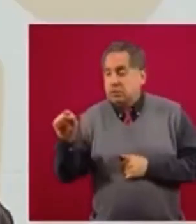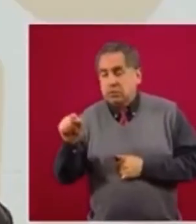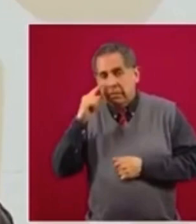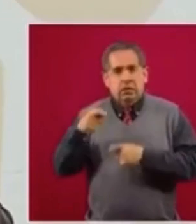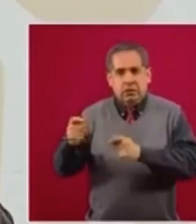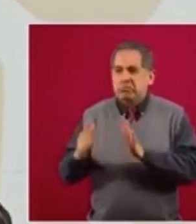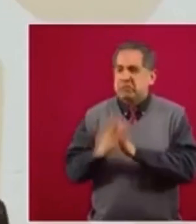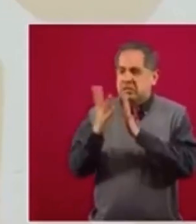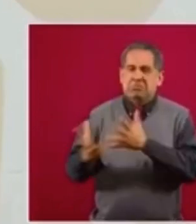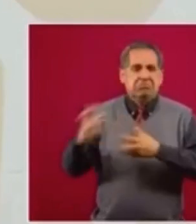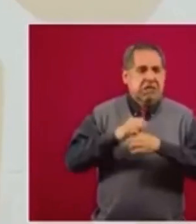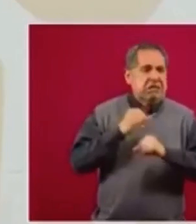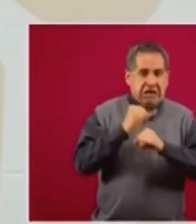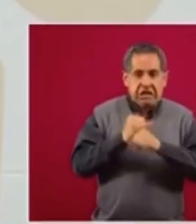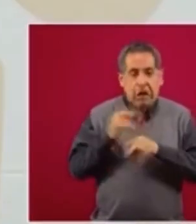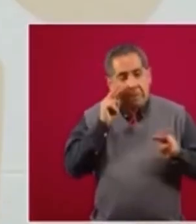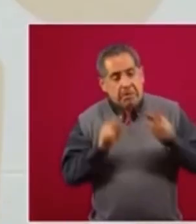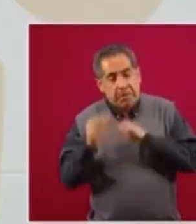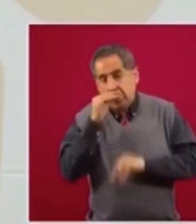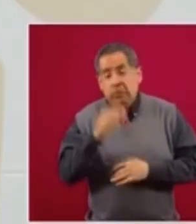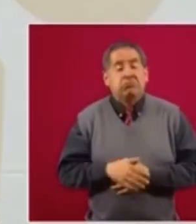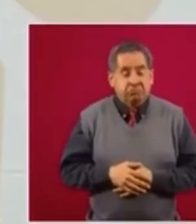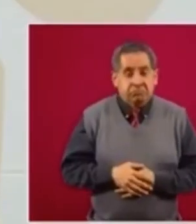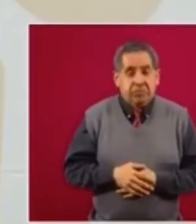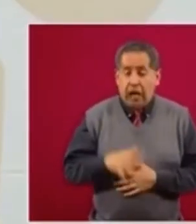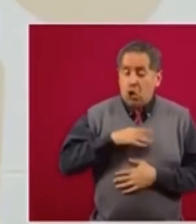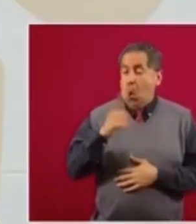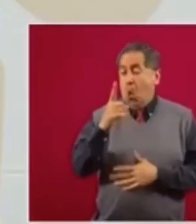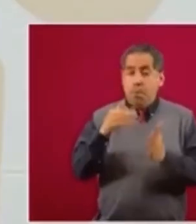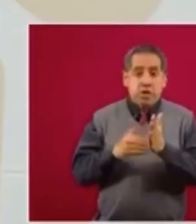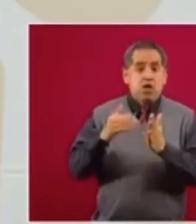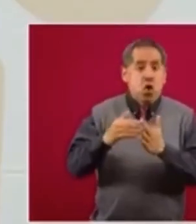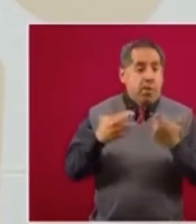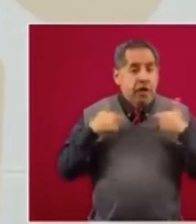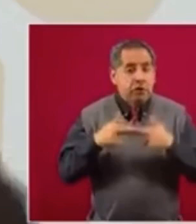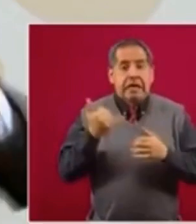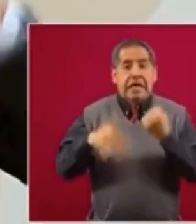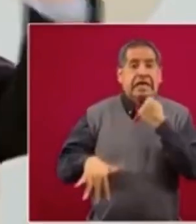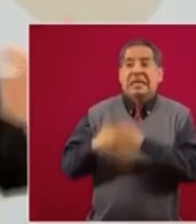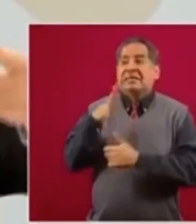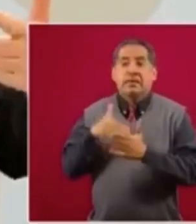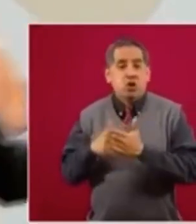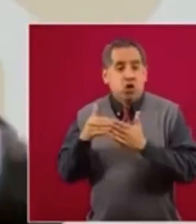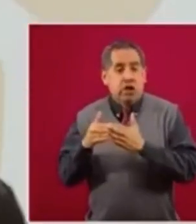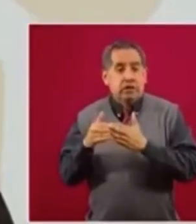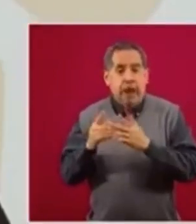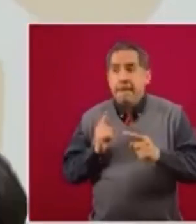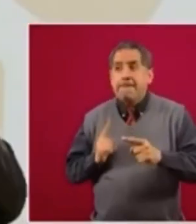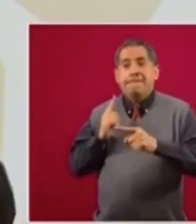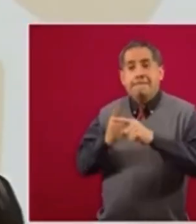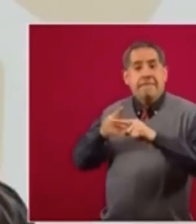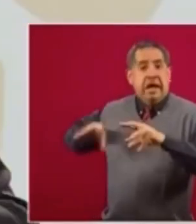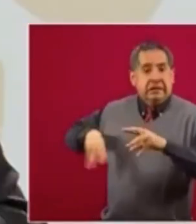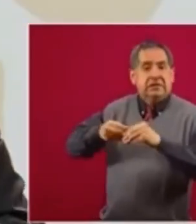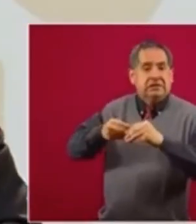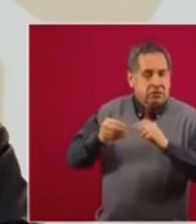pudieron participar en Internet. Entonces, tenemos 1,000,000 de maestros capacitados y 15 millones de alumnos adicionales a los que ya había, que